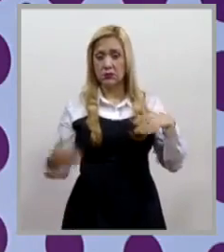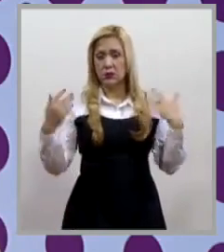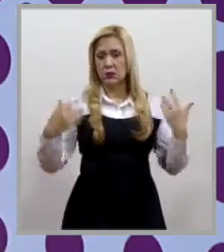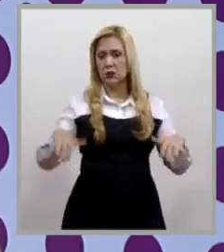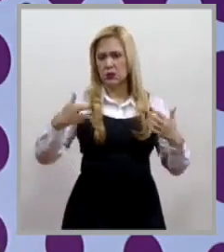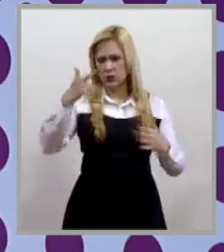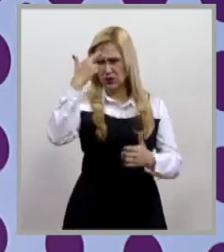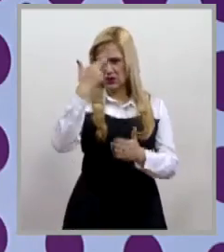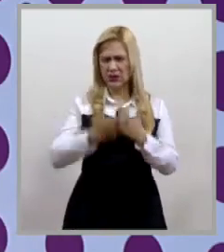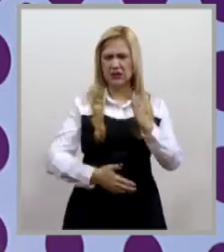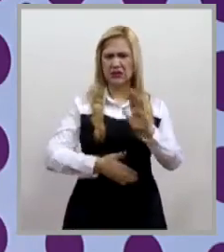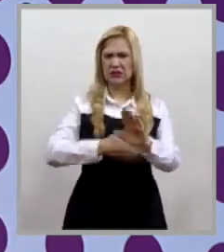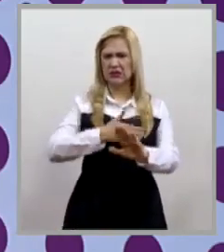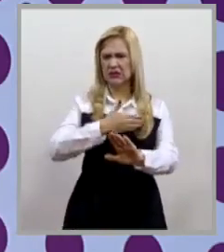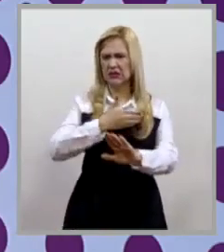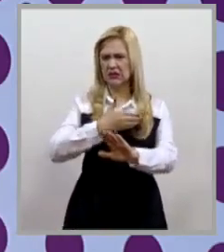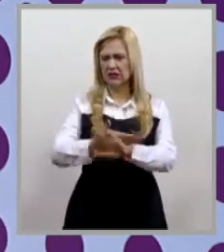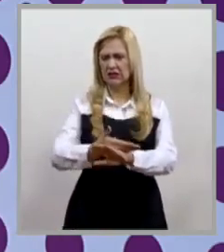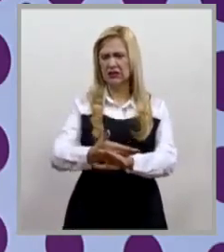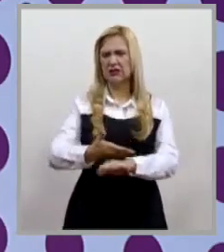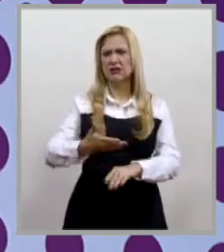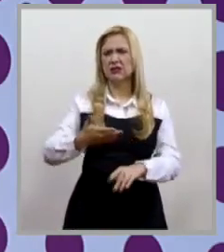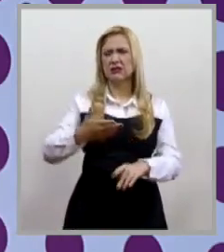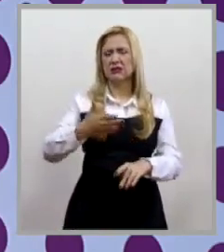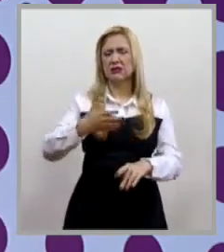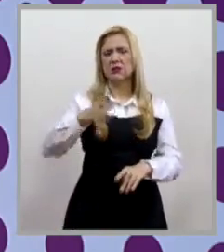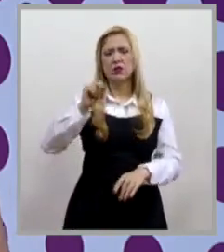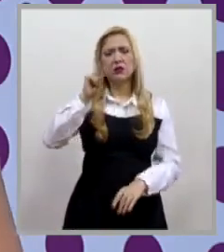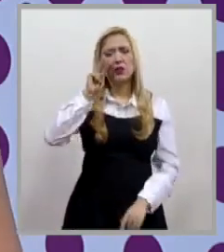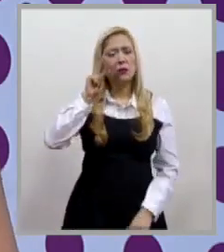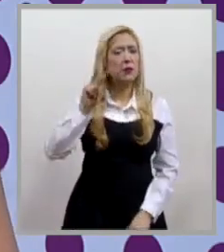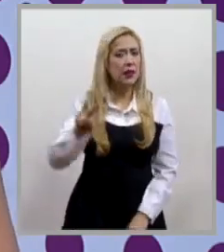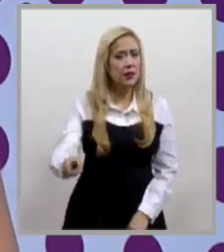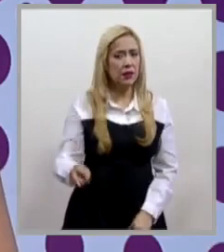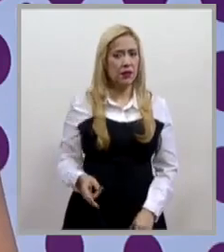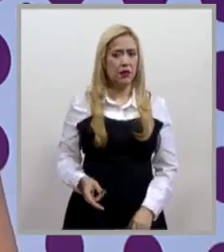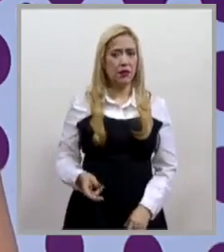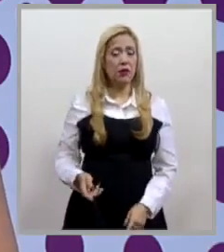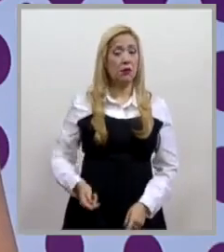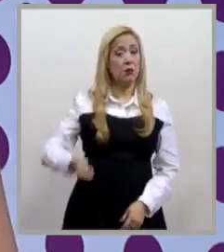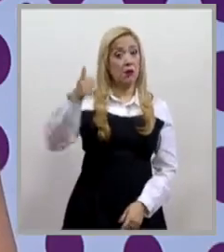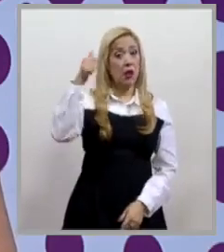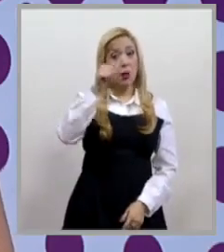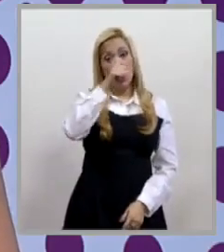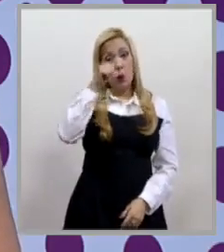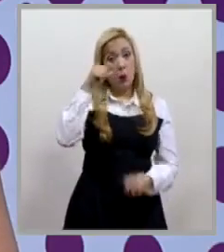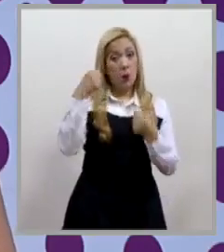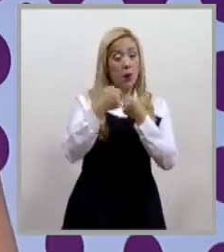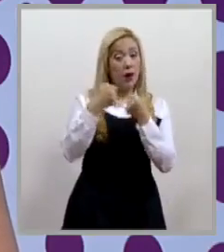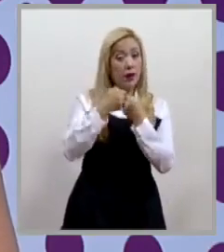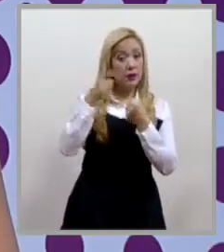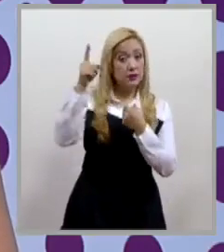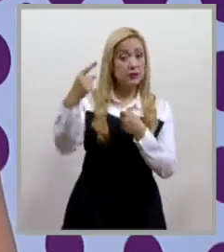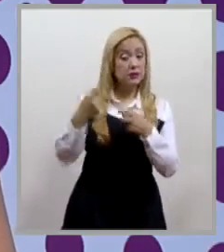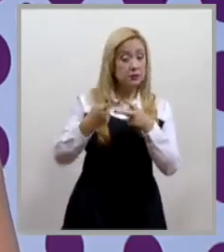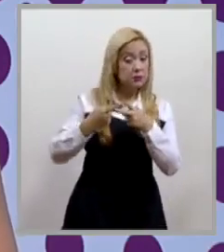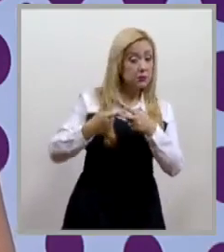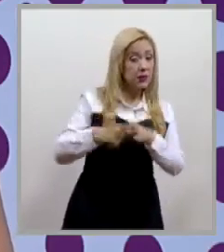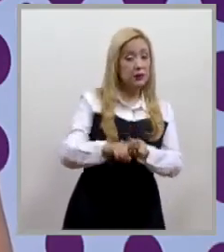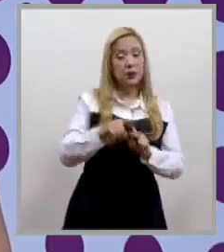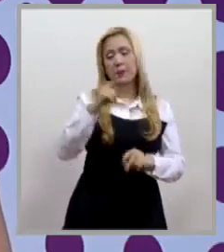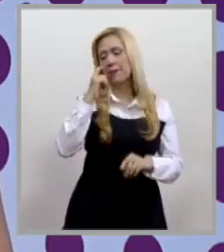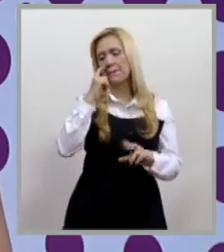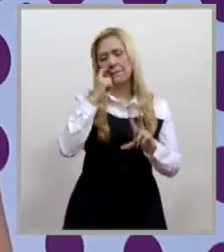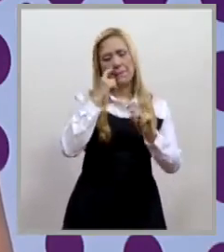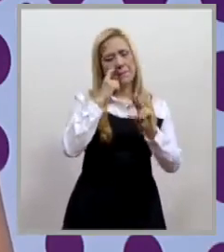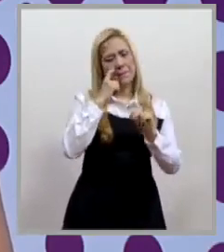violencia estructural no visible, o sea, porque el feminicidio no surge en Ciudad Juárez, no se comienza a asesinar a las mujeres en Ciudad Juárez y a